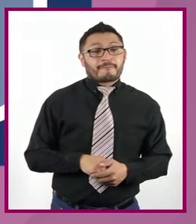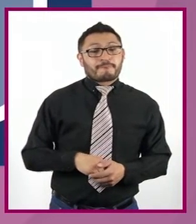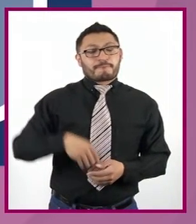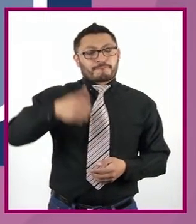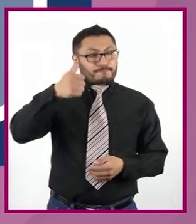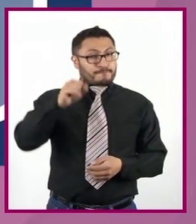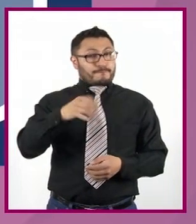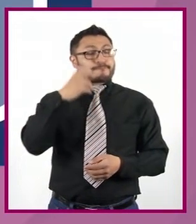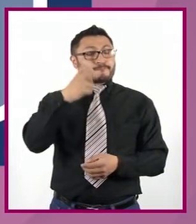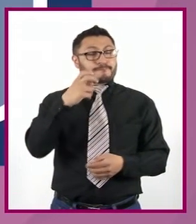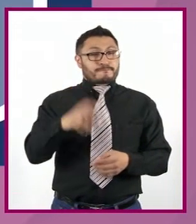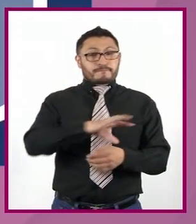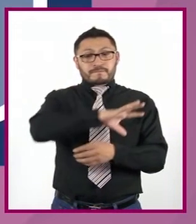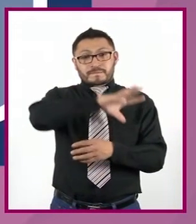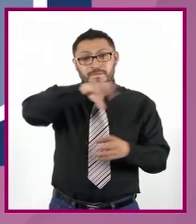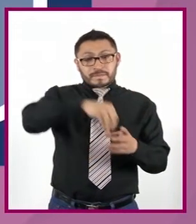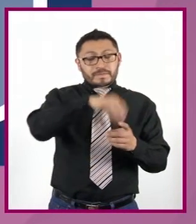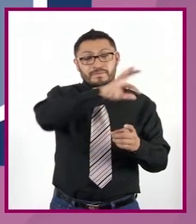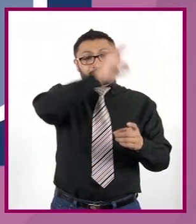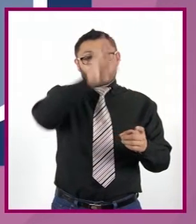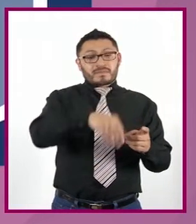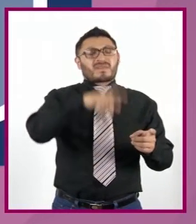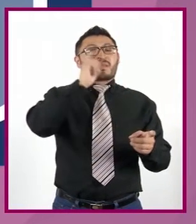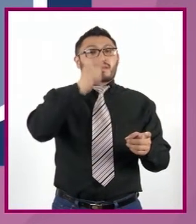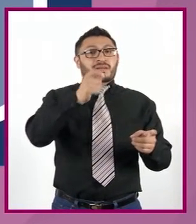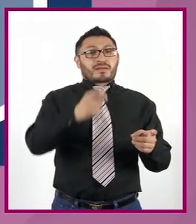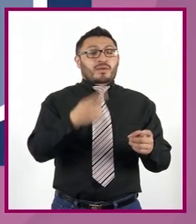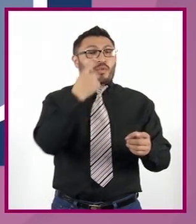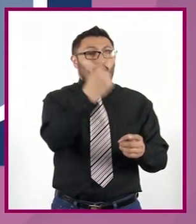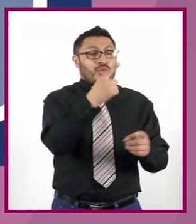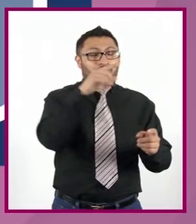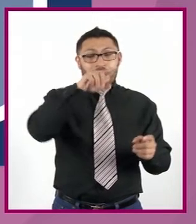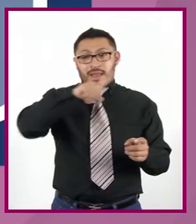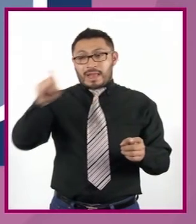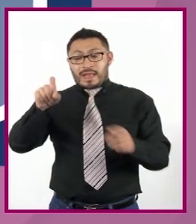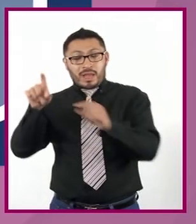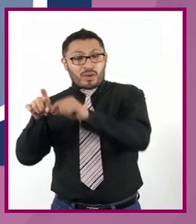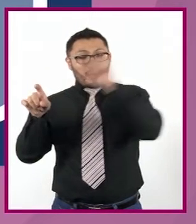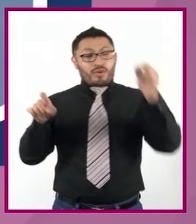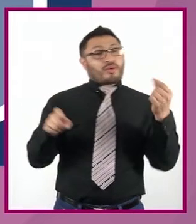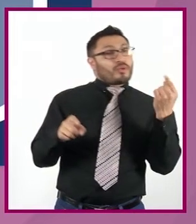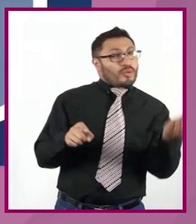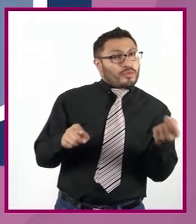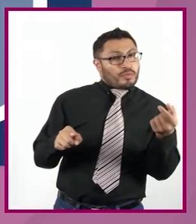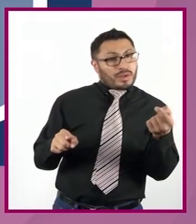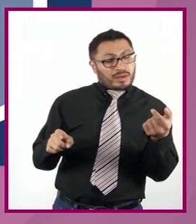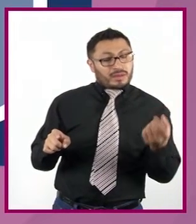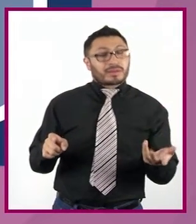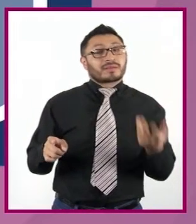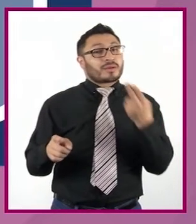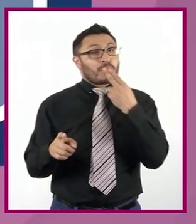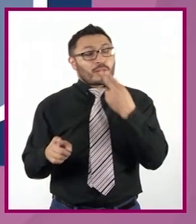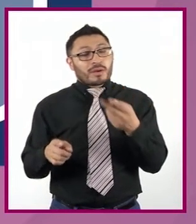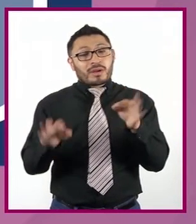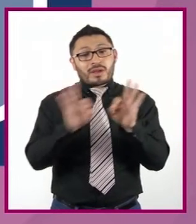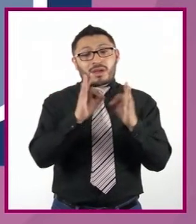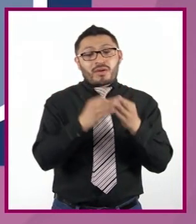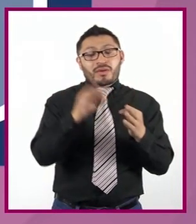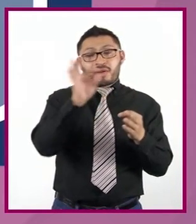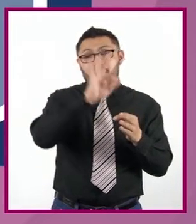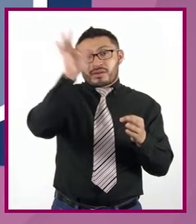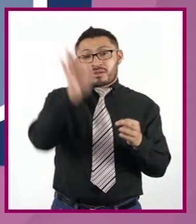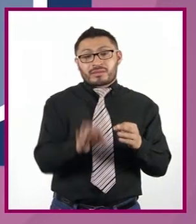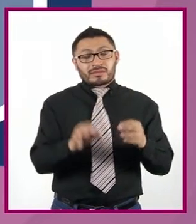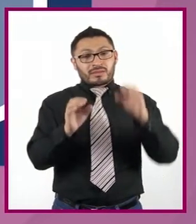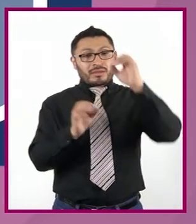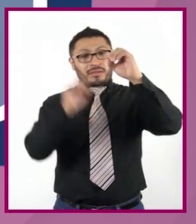que tanto por ciento significa una cantidad por cada 100. Se usa el símbolo por ciento